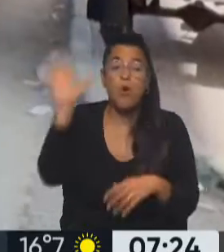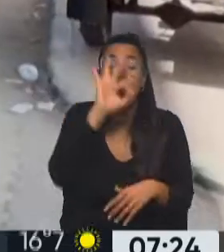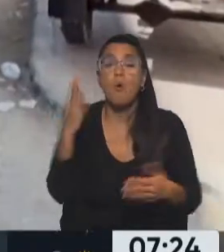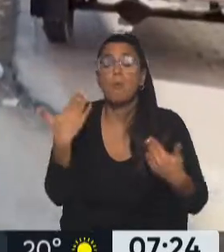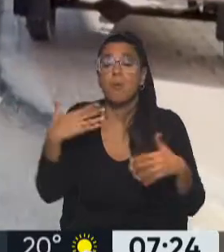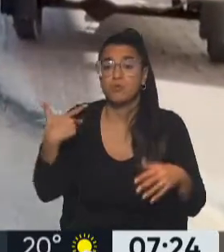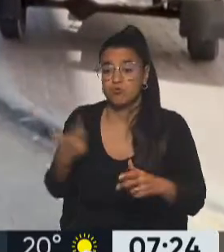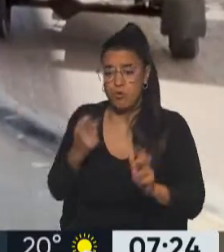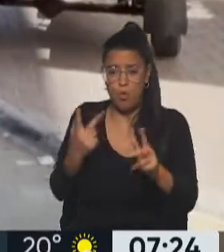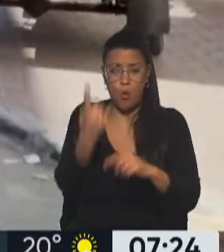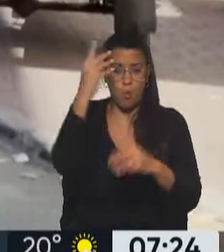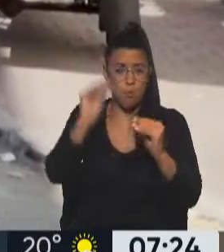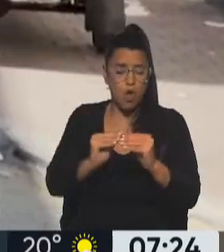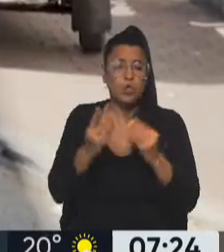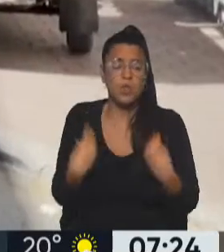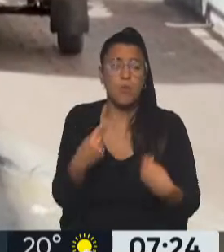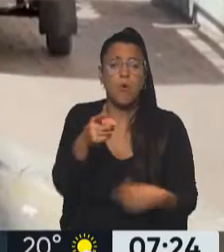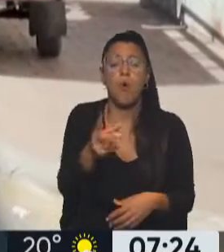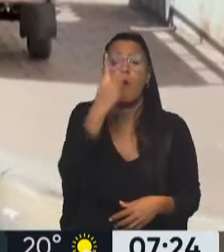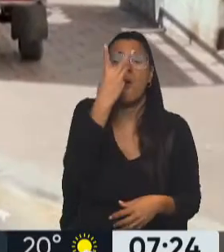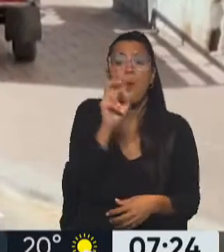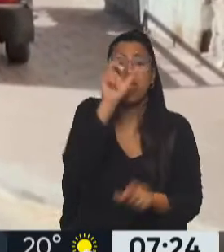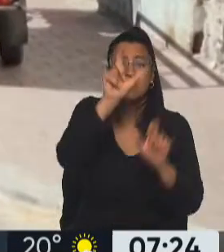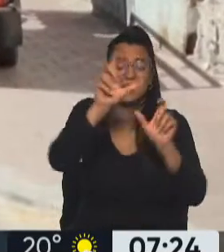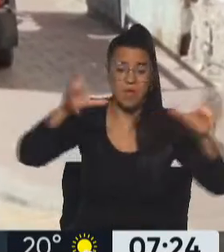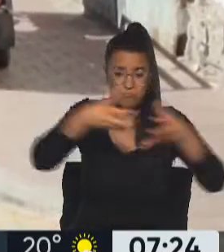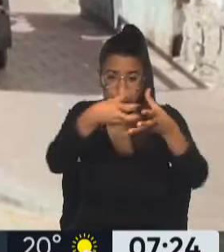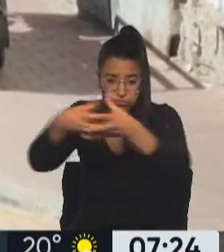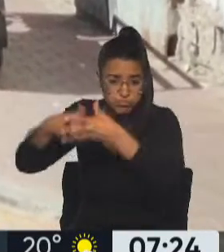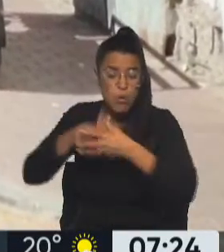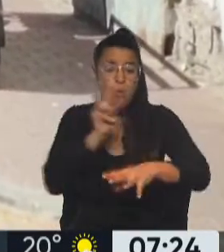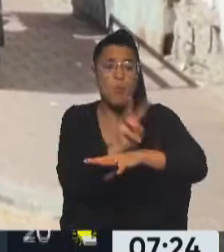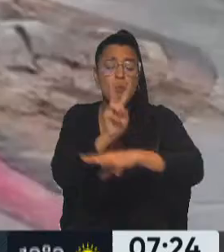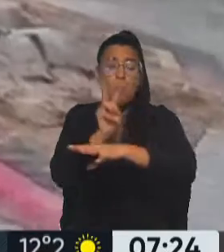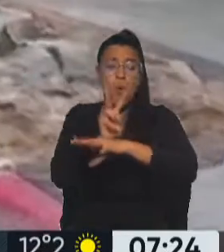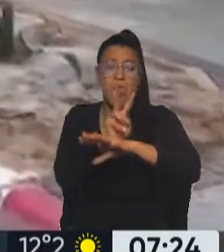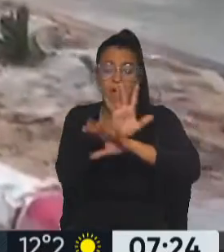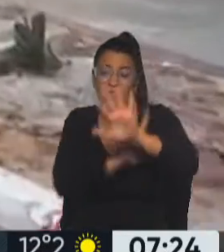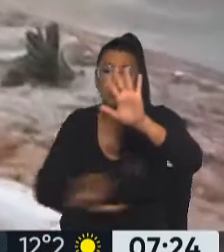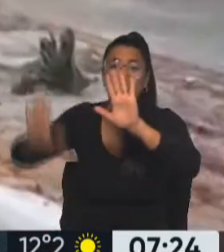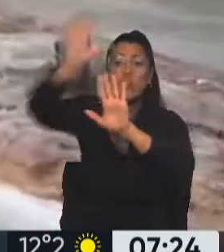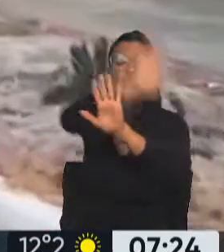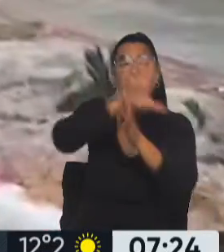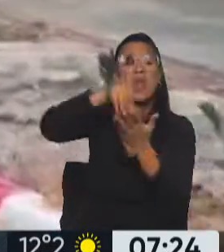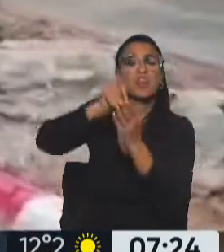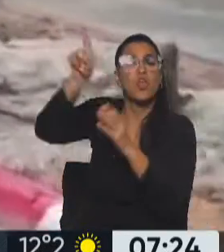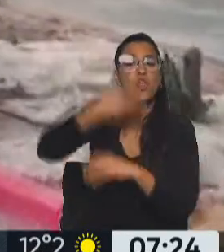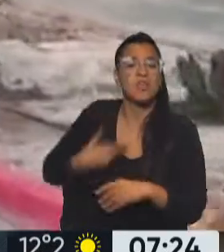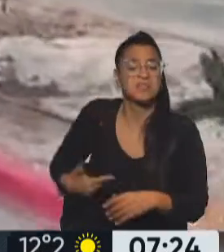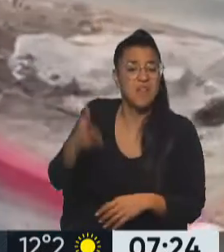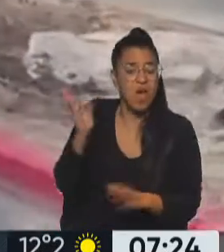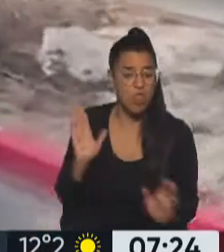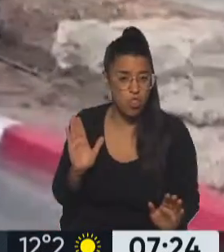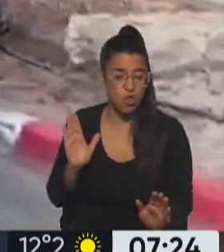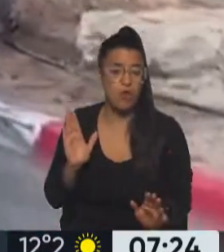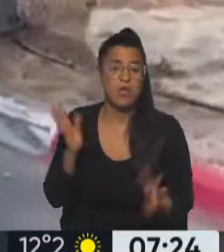voy a decir uno de los motivos, hay más de 20 batallones cuidando en la Cisjordania, en los territorios ocupados. Quiere